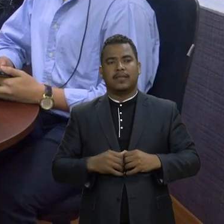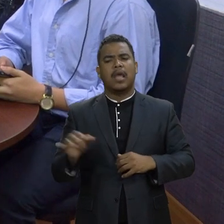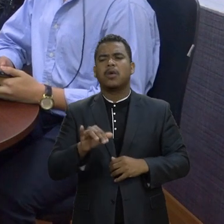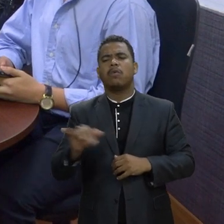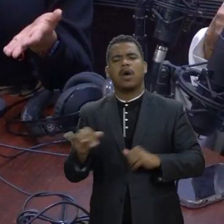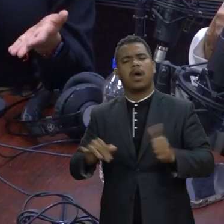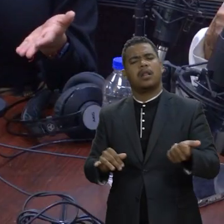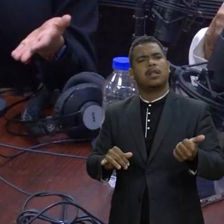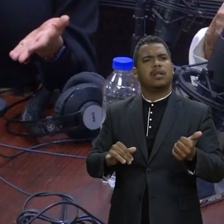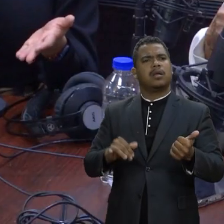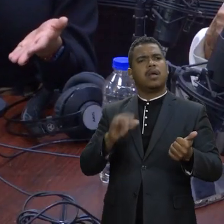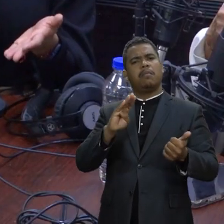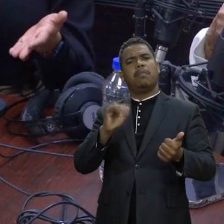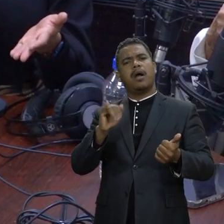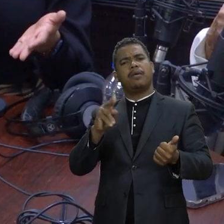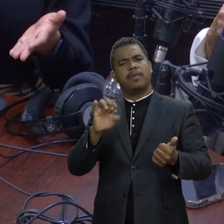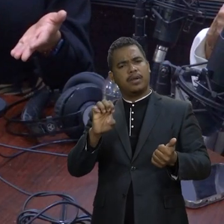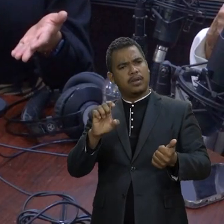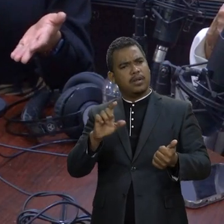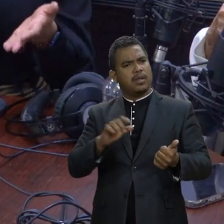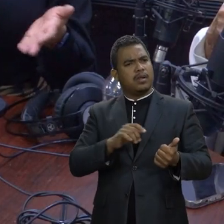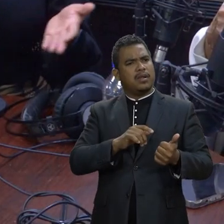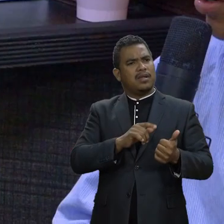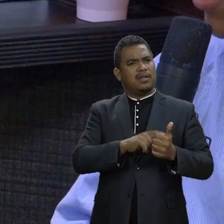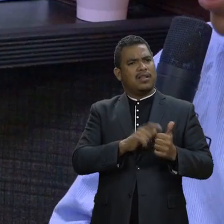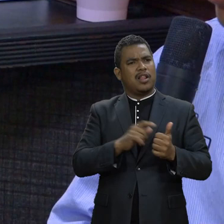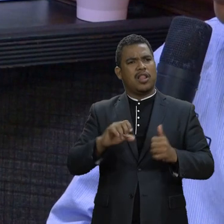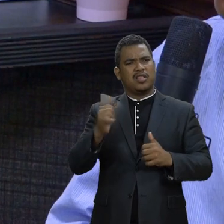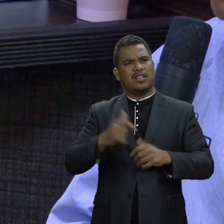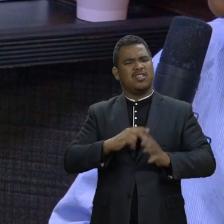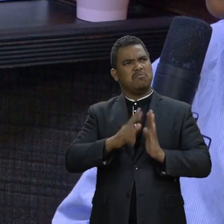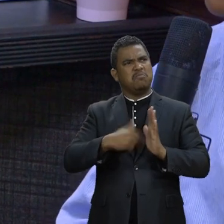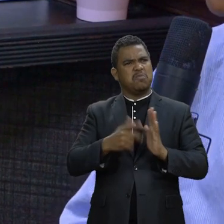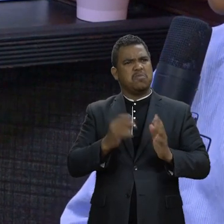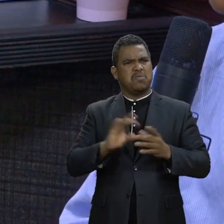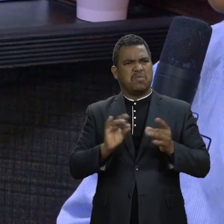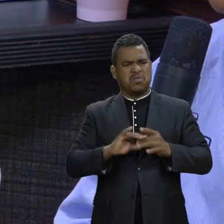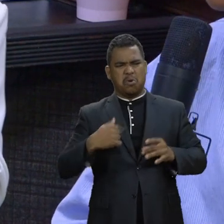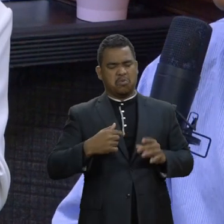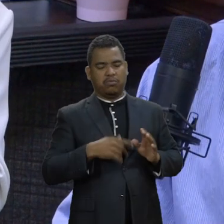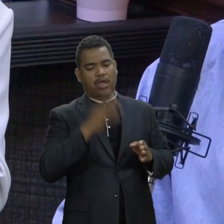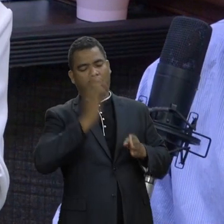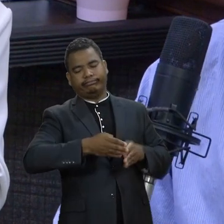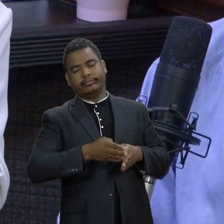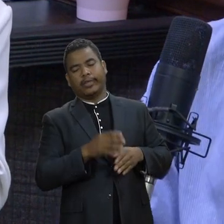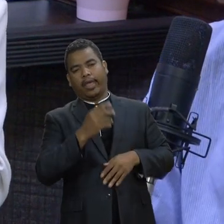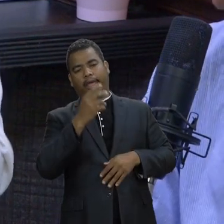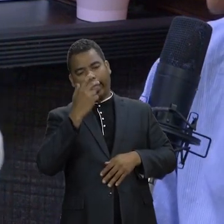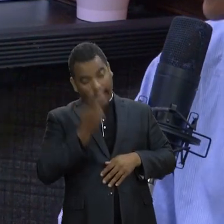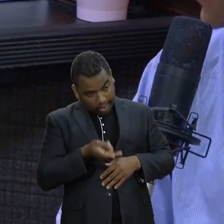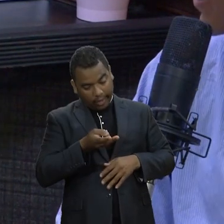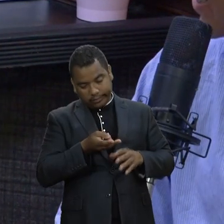Igual que la de está nominada junto con Barbie. Oppenheimer. Muy buena, dura 3 horas también. Sí, esa no la terminé. Sí. Muy buena. 3